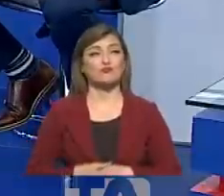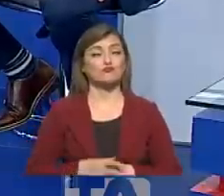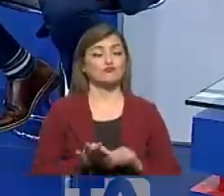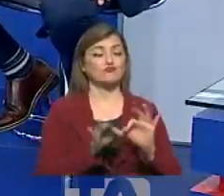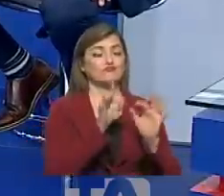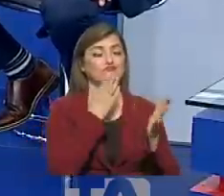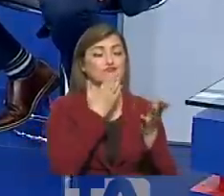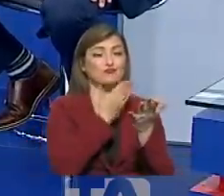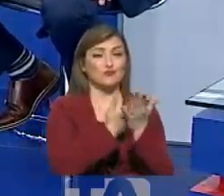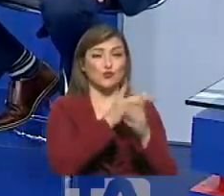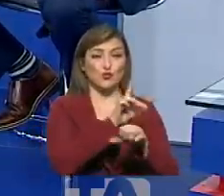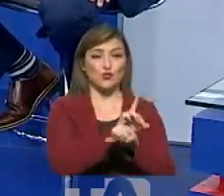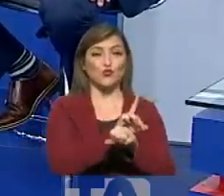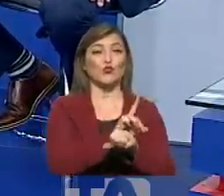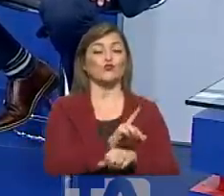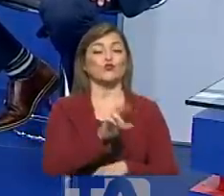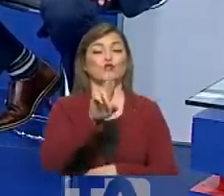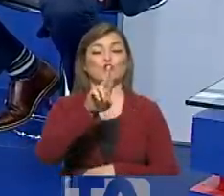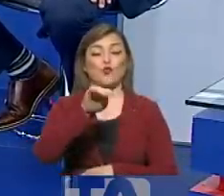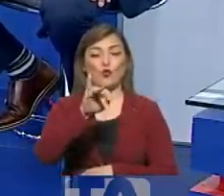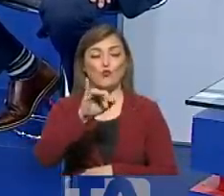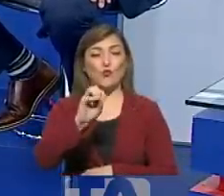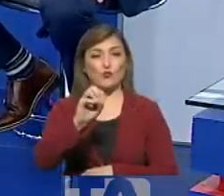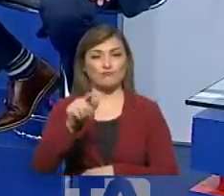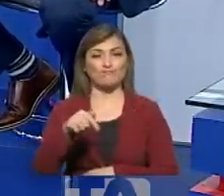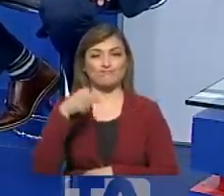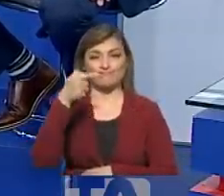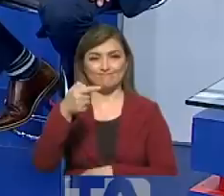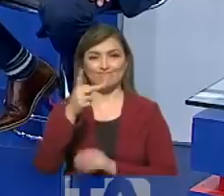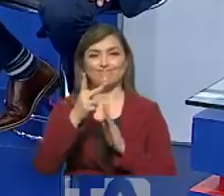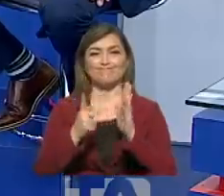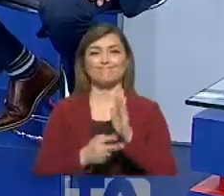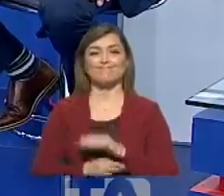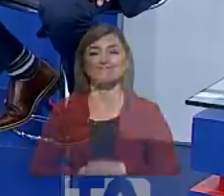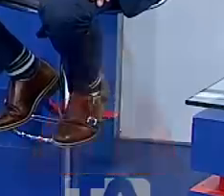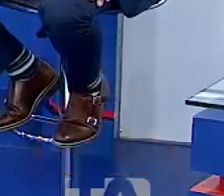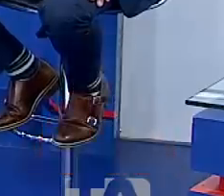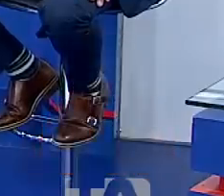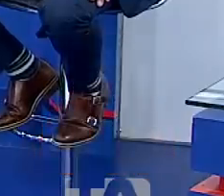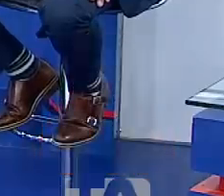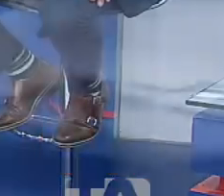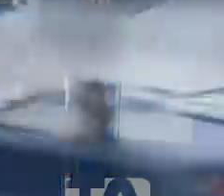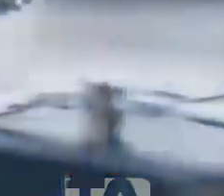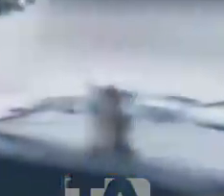Perfecto, muchísimas gracias al doctor Mario Rubio, pues nos vemos en el siguiente segmento de Por Tu Salud.